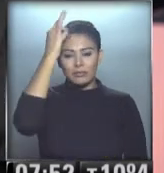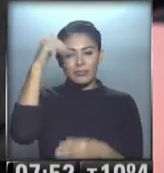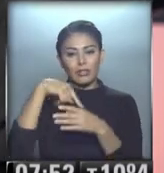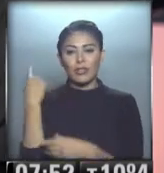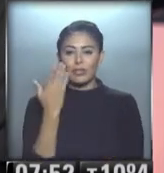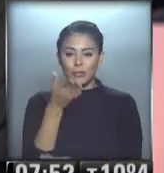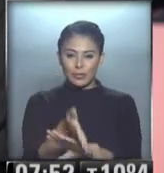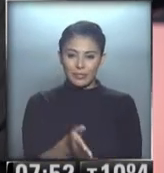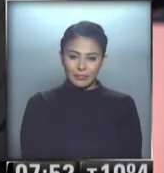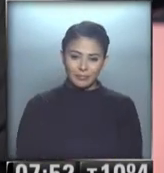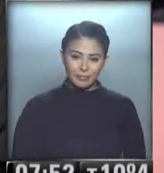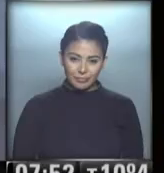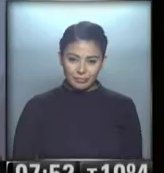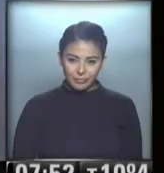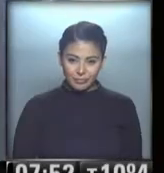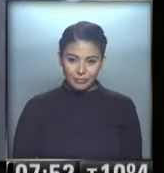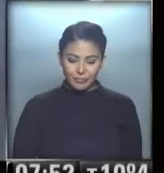estuvimos.